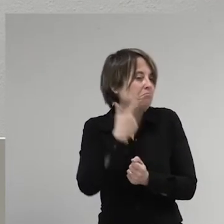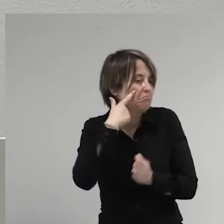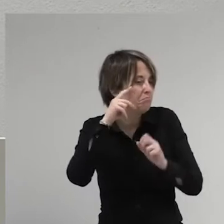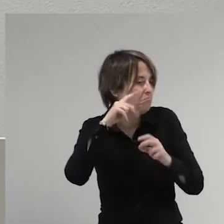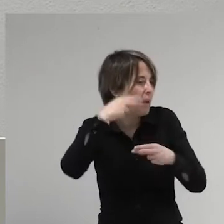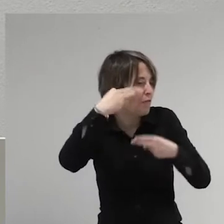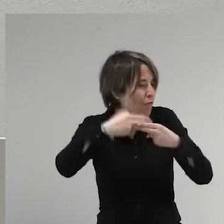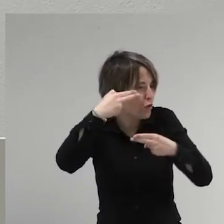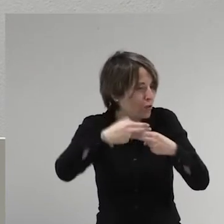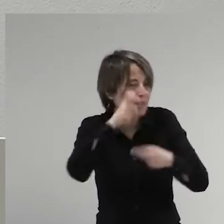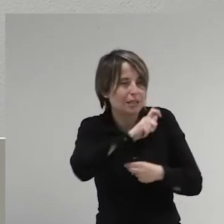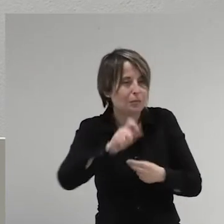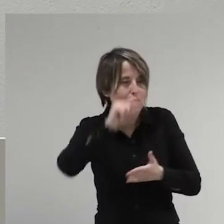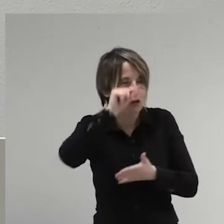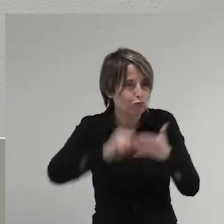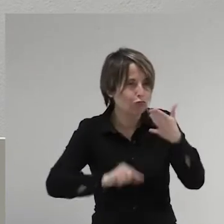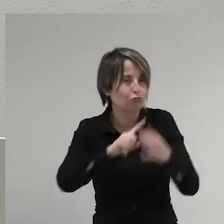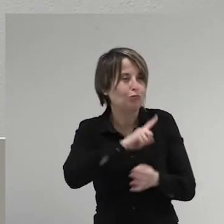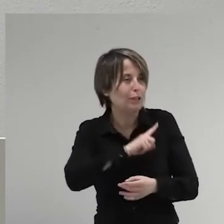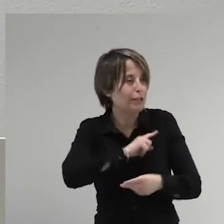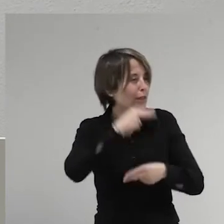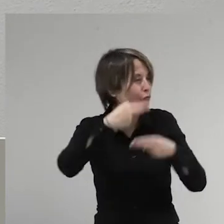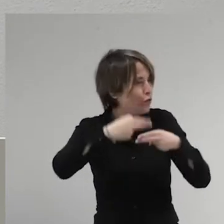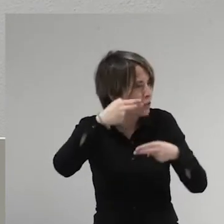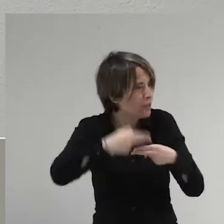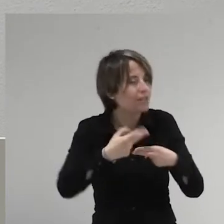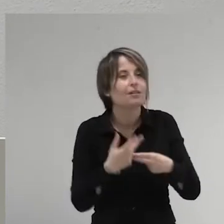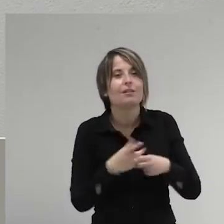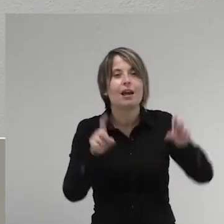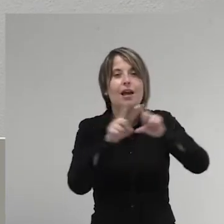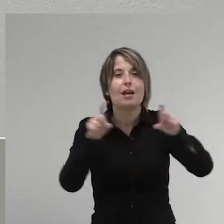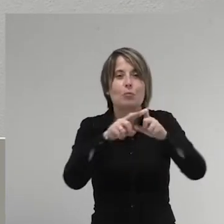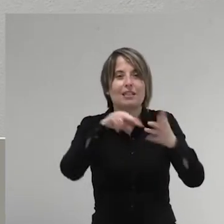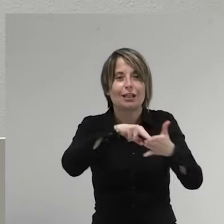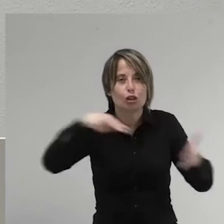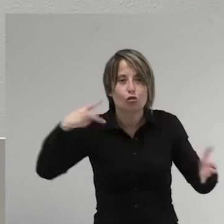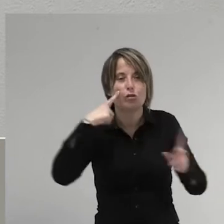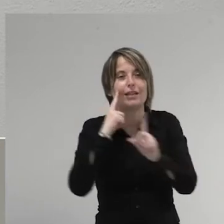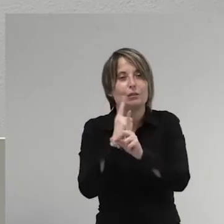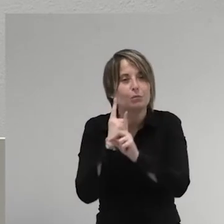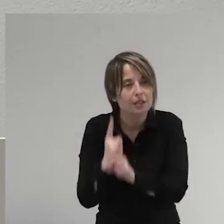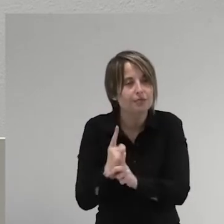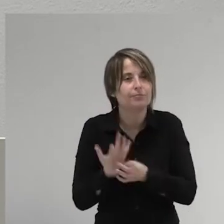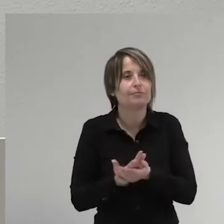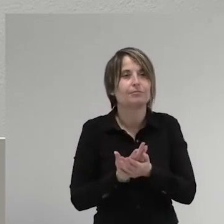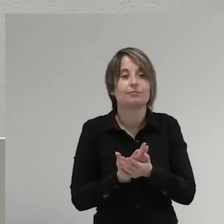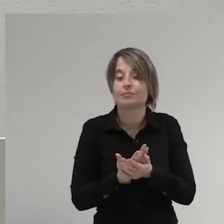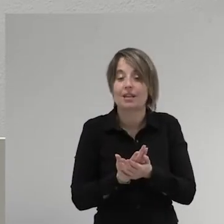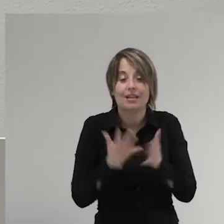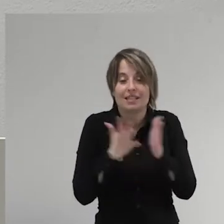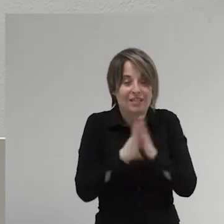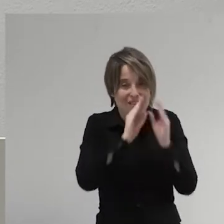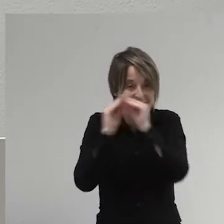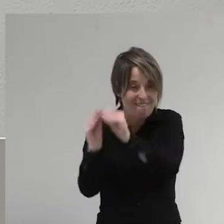de personal militar fronterizo, de empresas de tecnologías de vigilancia, de, bueno, todo lo que es